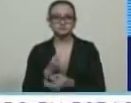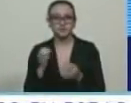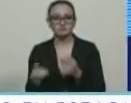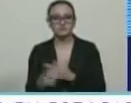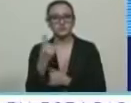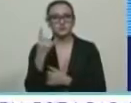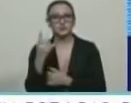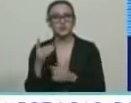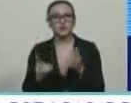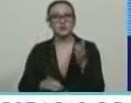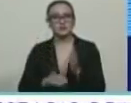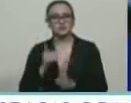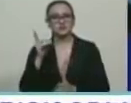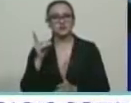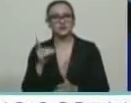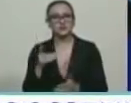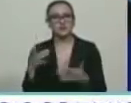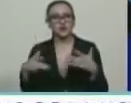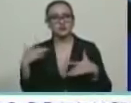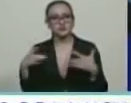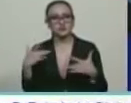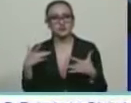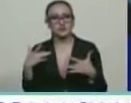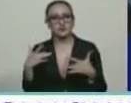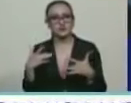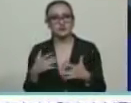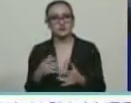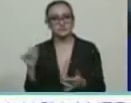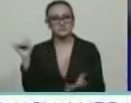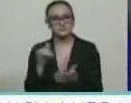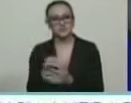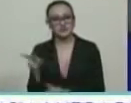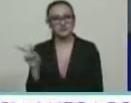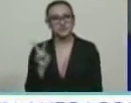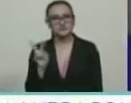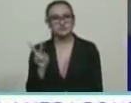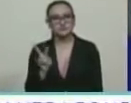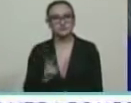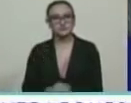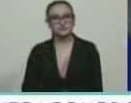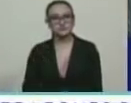aparición y desarrollo de sus actividades de Turkish Airlines en Venezuela.